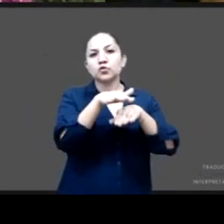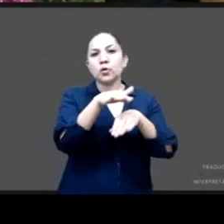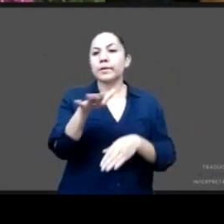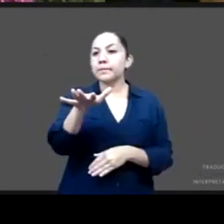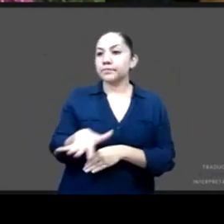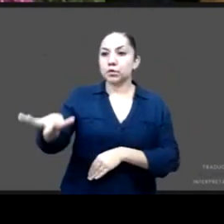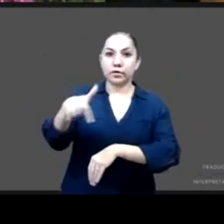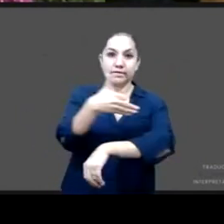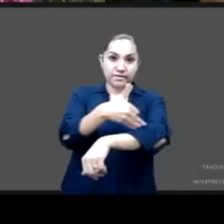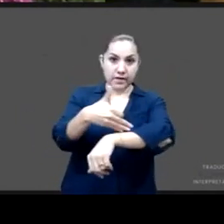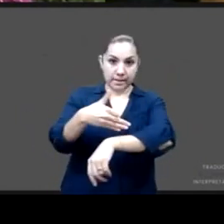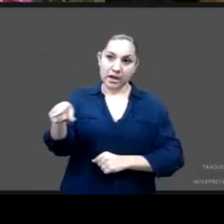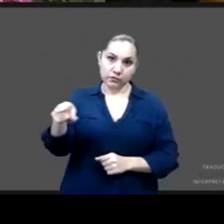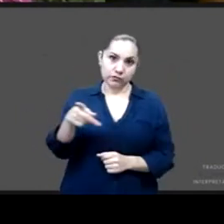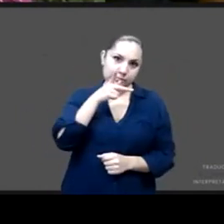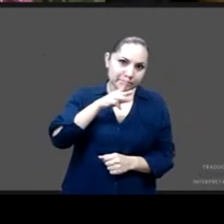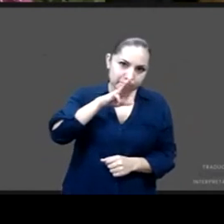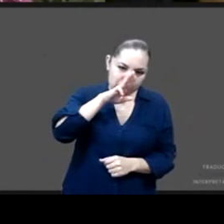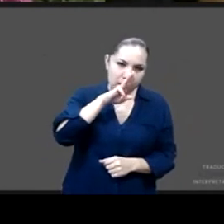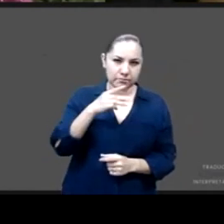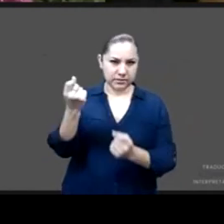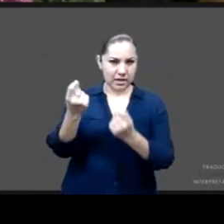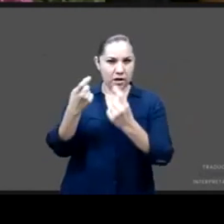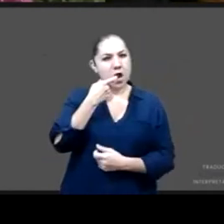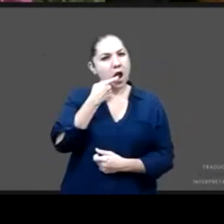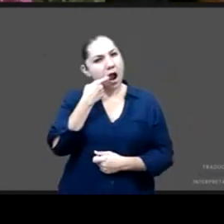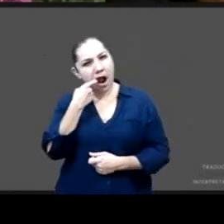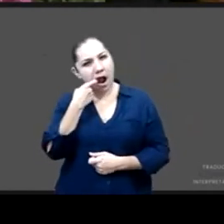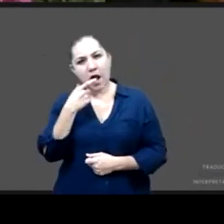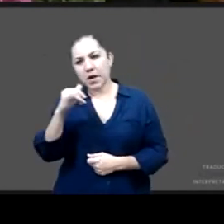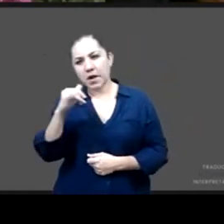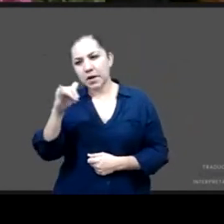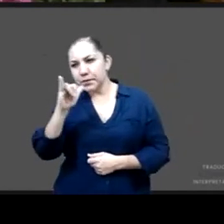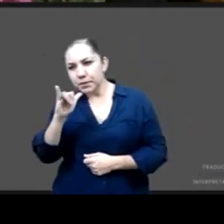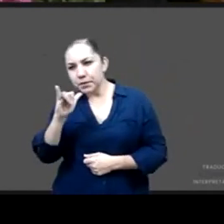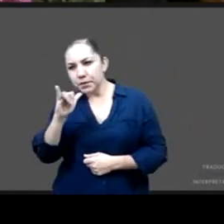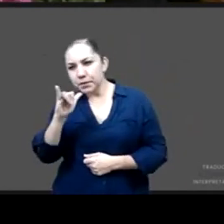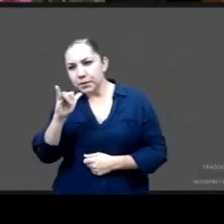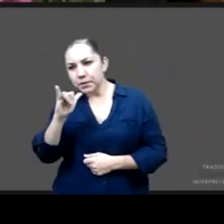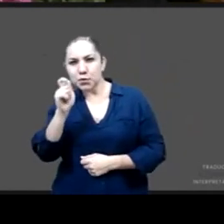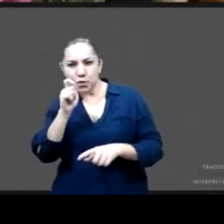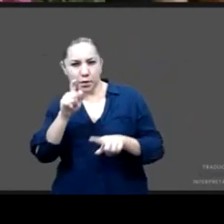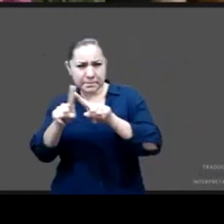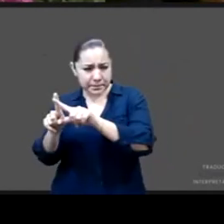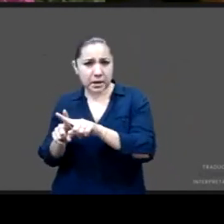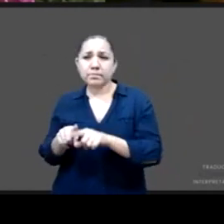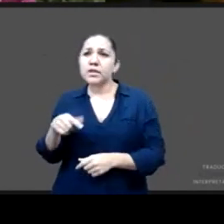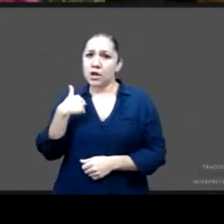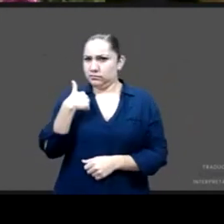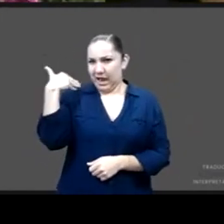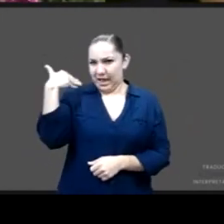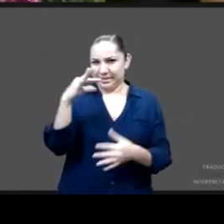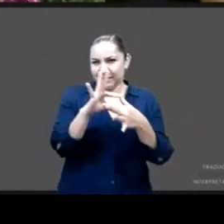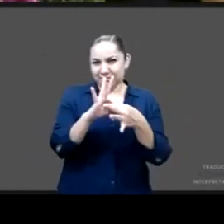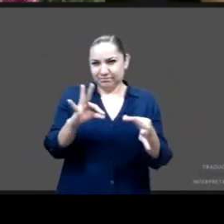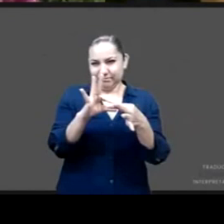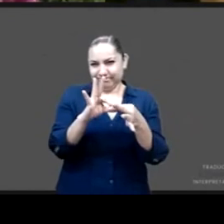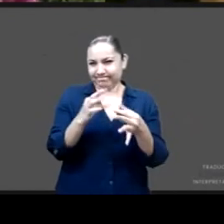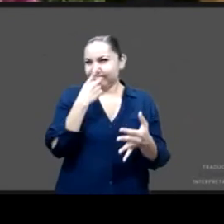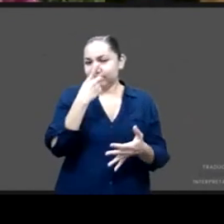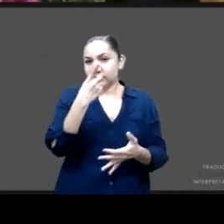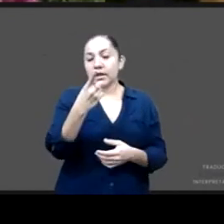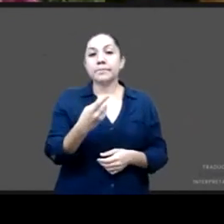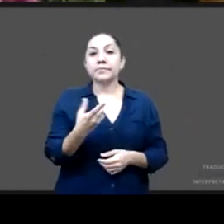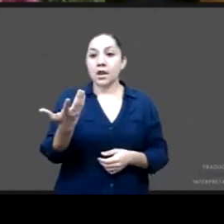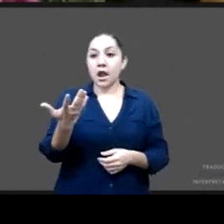efectivamente yo por ahí en alguna de mis diapositivas ponía que no siempre el vínculo familiar es positivo